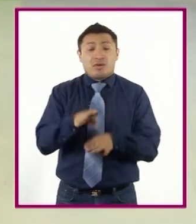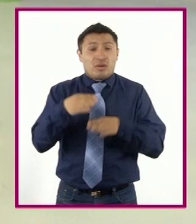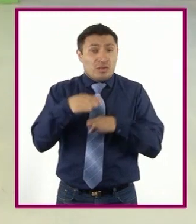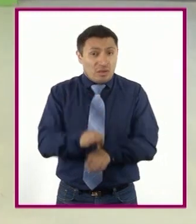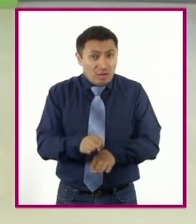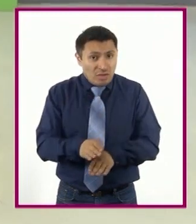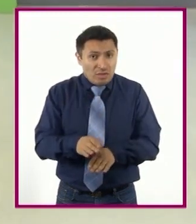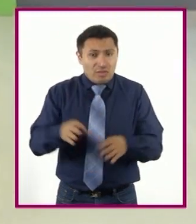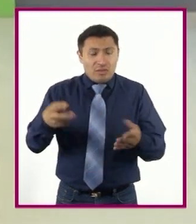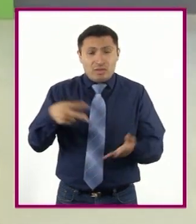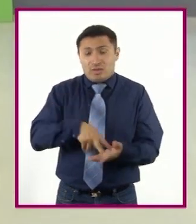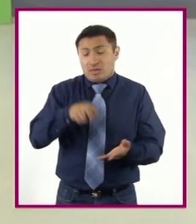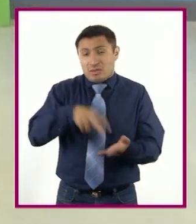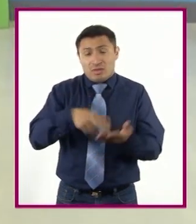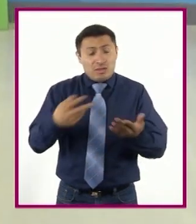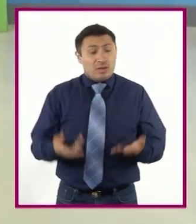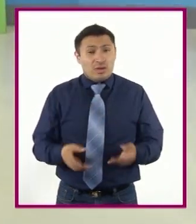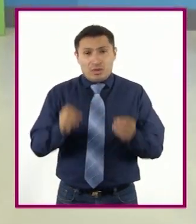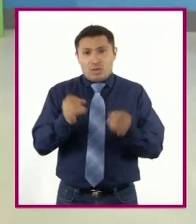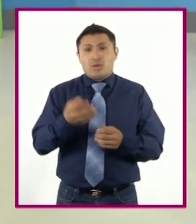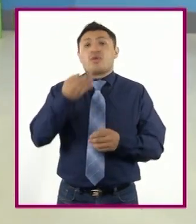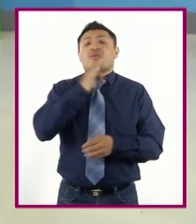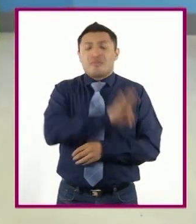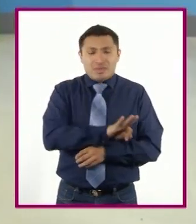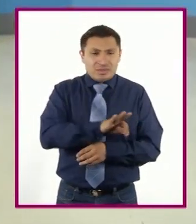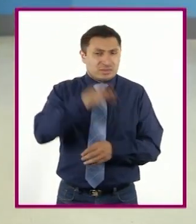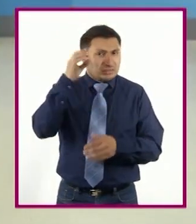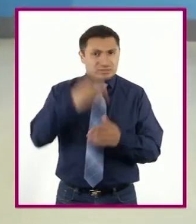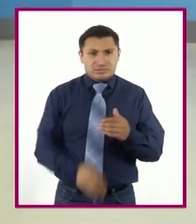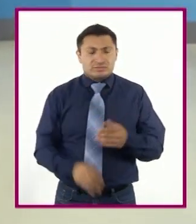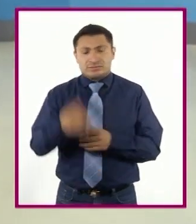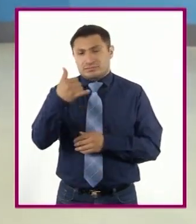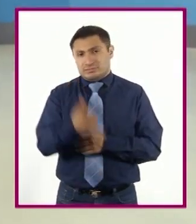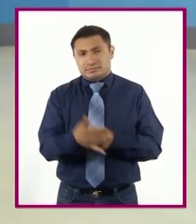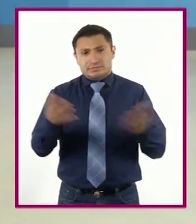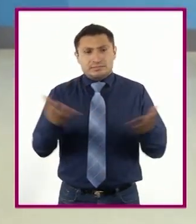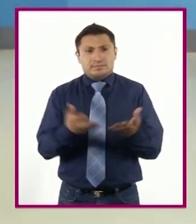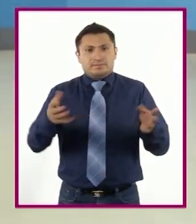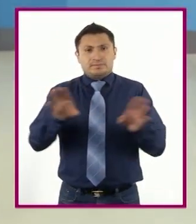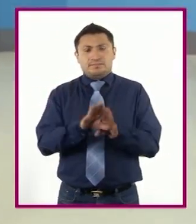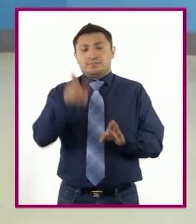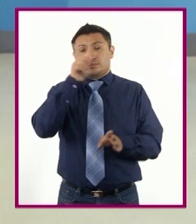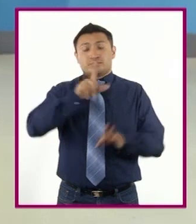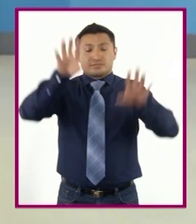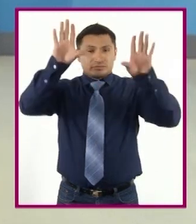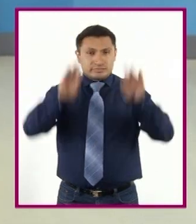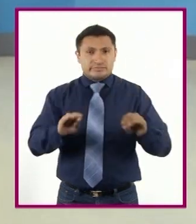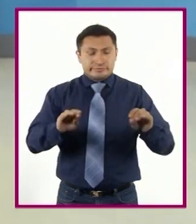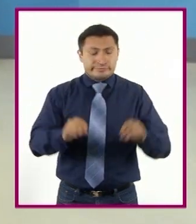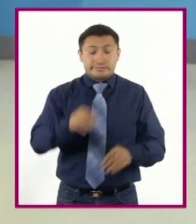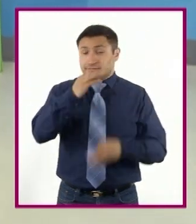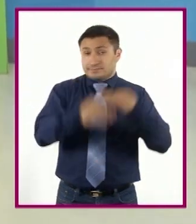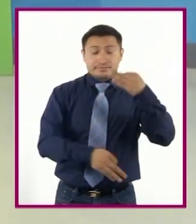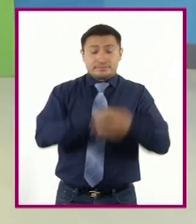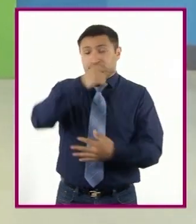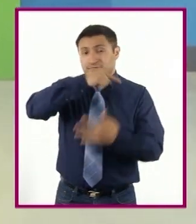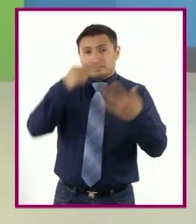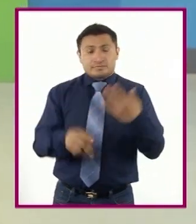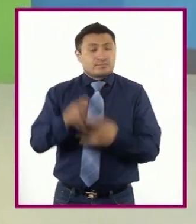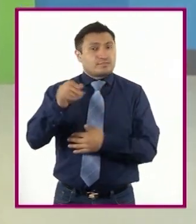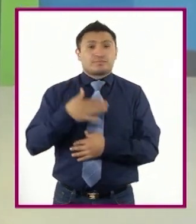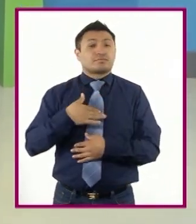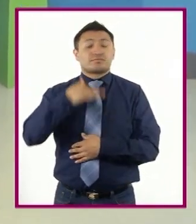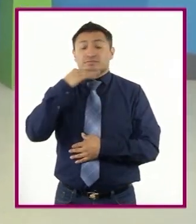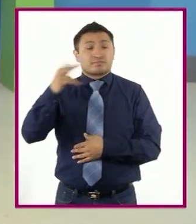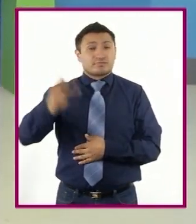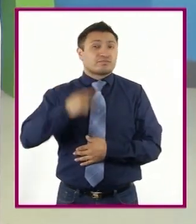ha saltado, o que la farsa ha terminado, y que se van a apagar las luces. Todo esto no es digno de